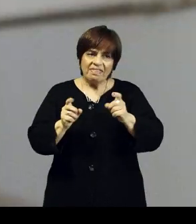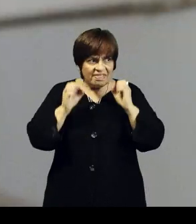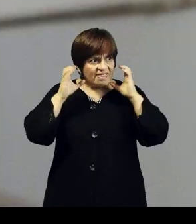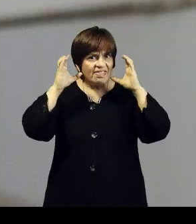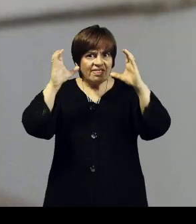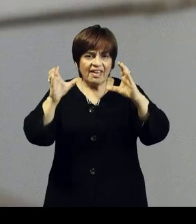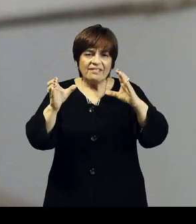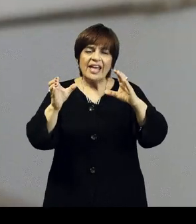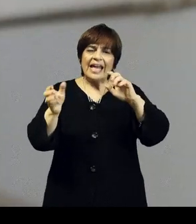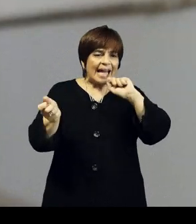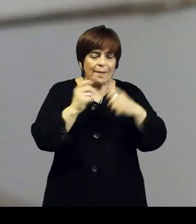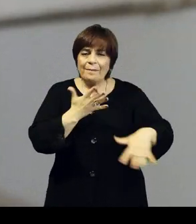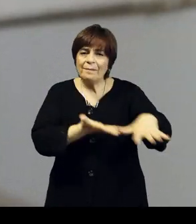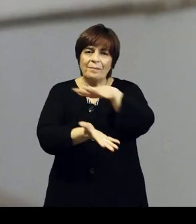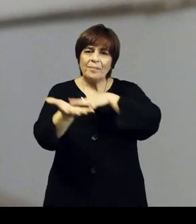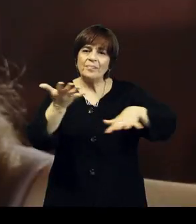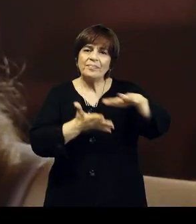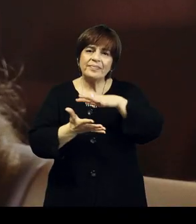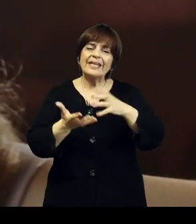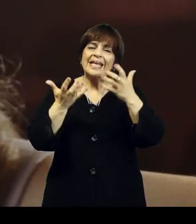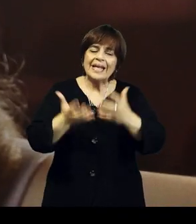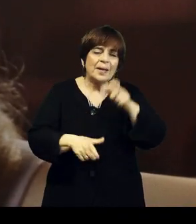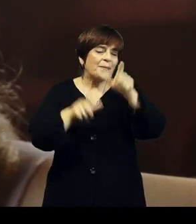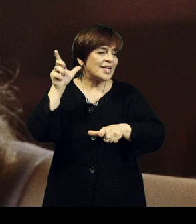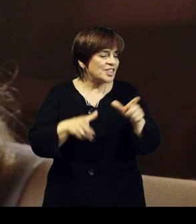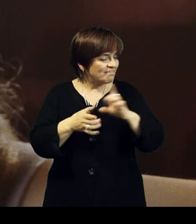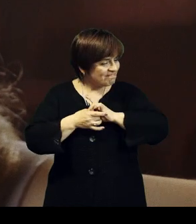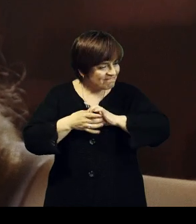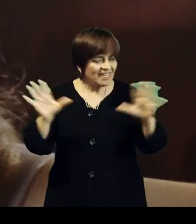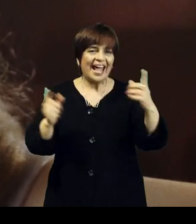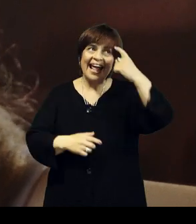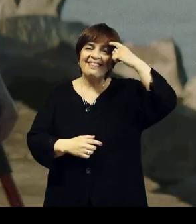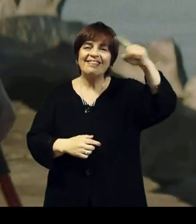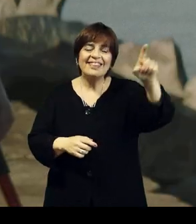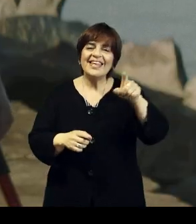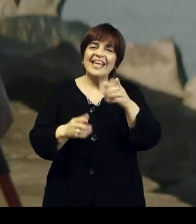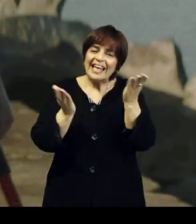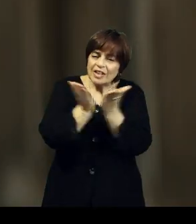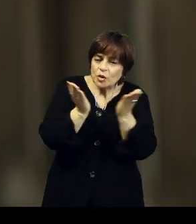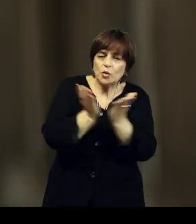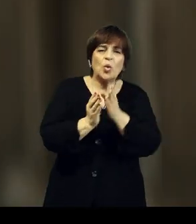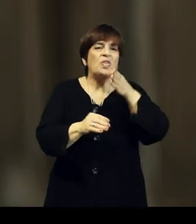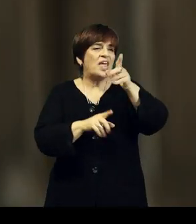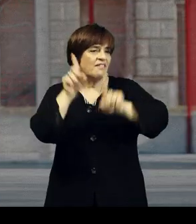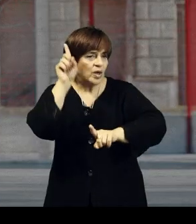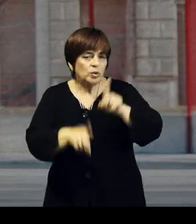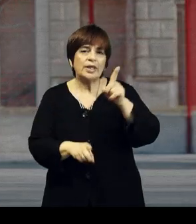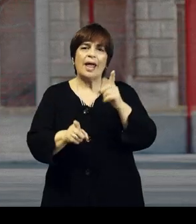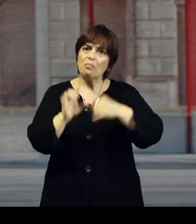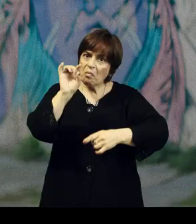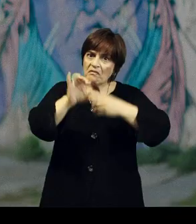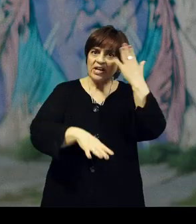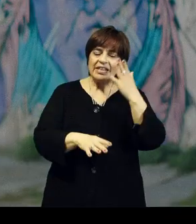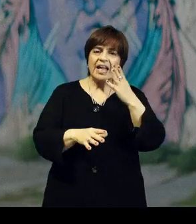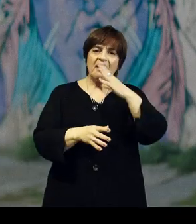ojos. Cambiar esta realidad. Queremos ver personas independientes, autónomas, estudiantes, universitarios,